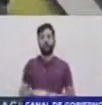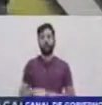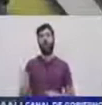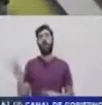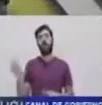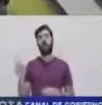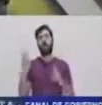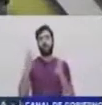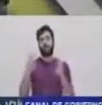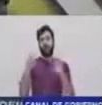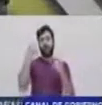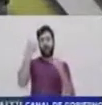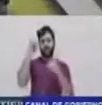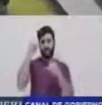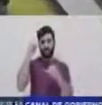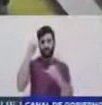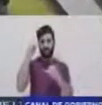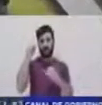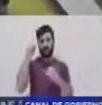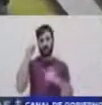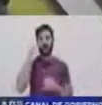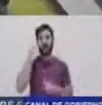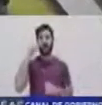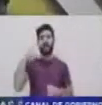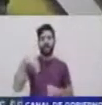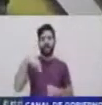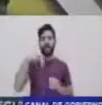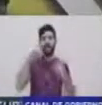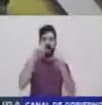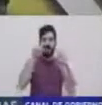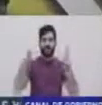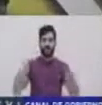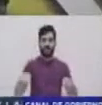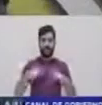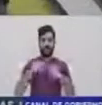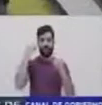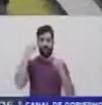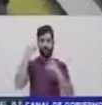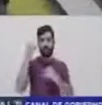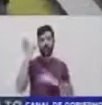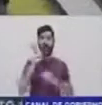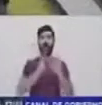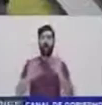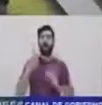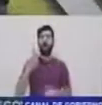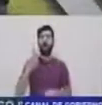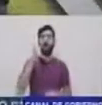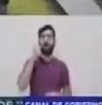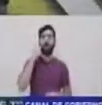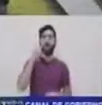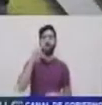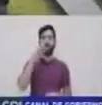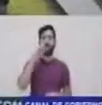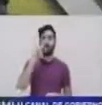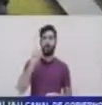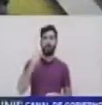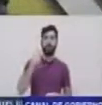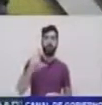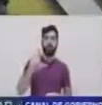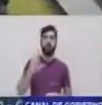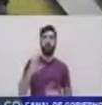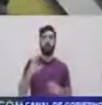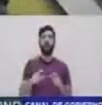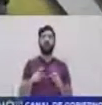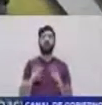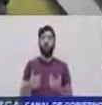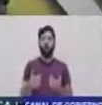informática o lo virtual no es la excepción. Entonces, la ética también tiene una aplicación que en los